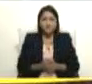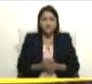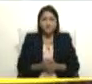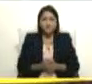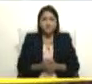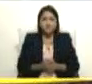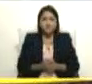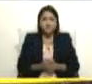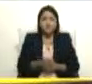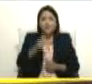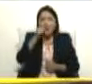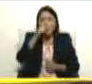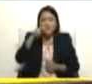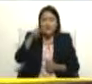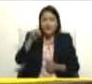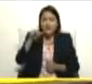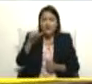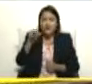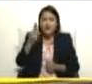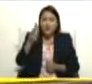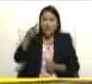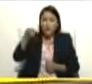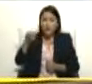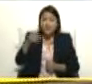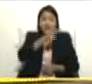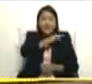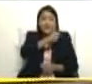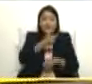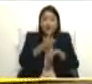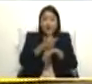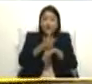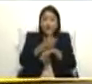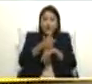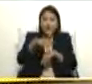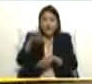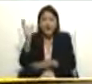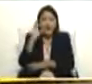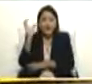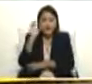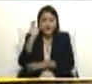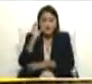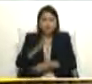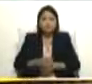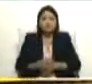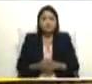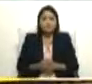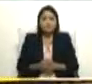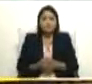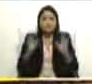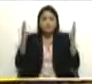Ciudadano Naú Fernández, jefe de gobierno de Caracas.